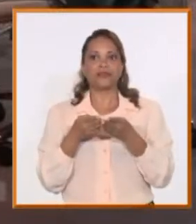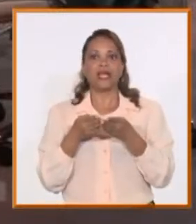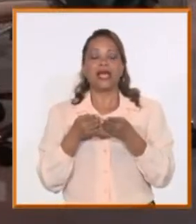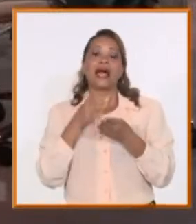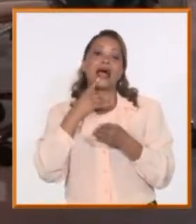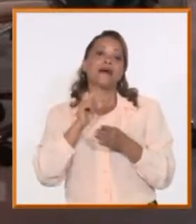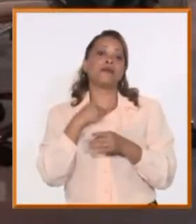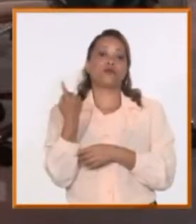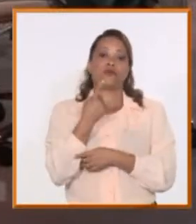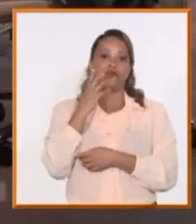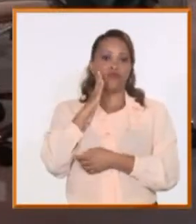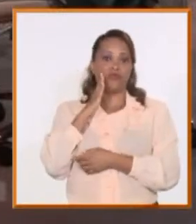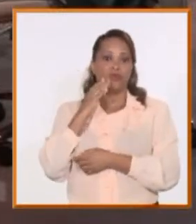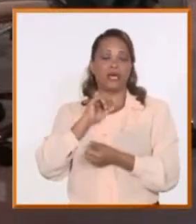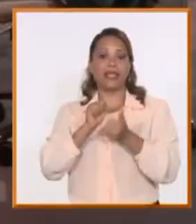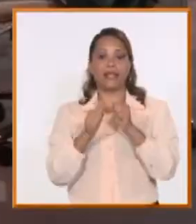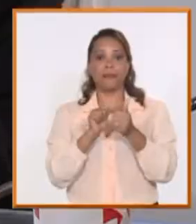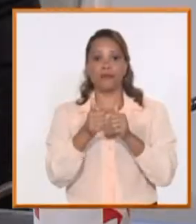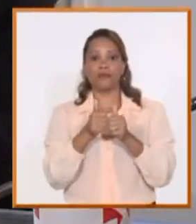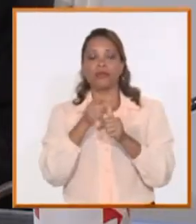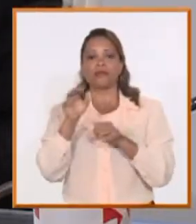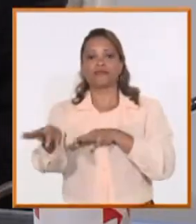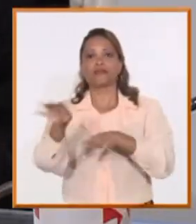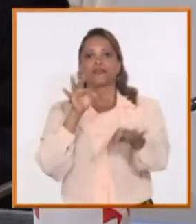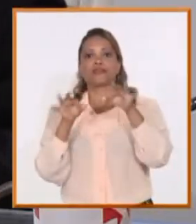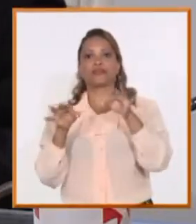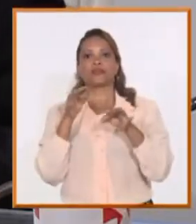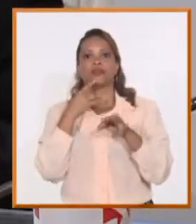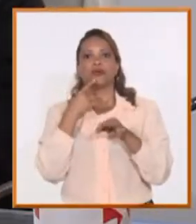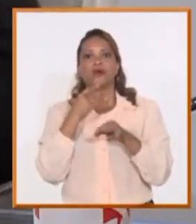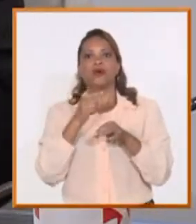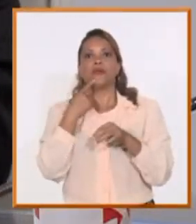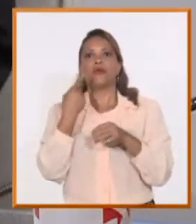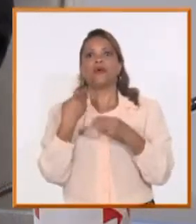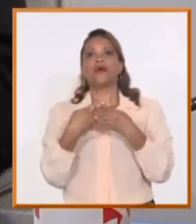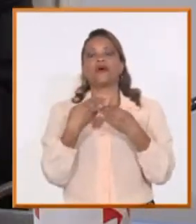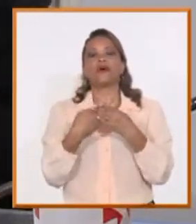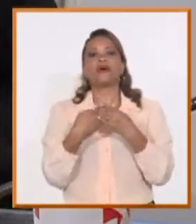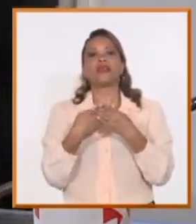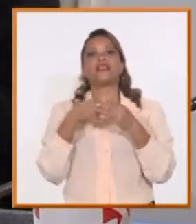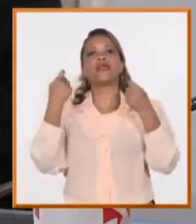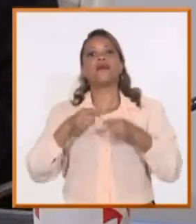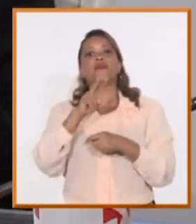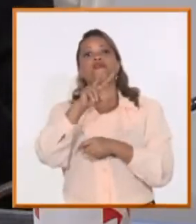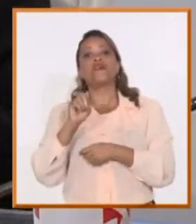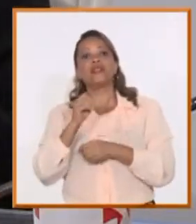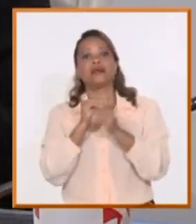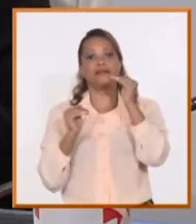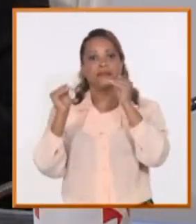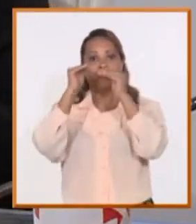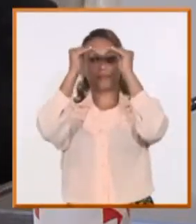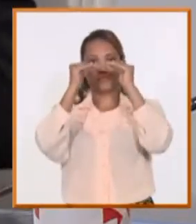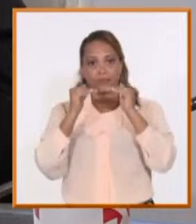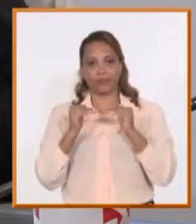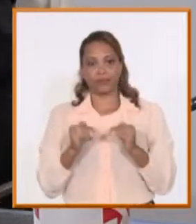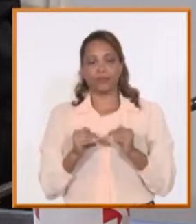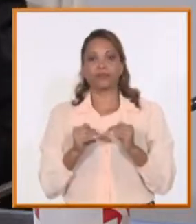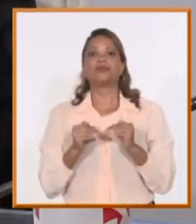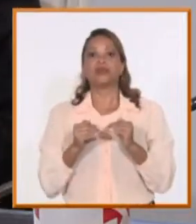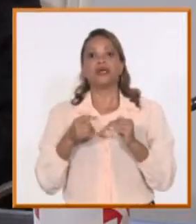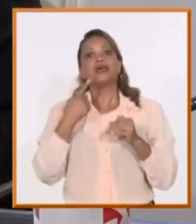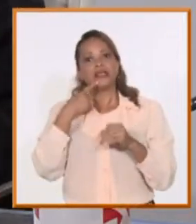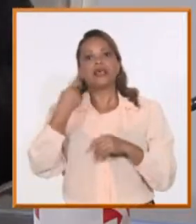judo es un deporte que clasifica por ranking olímpico. Hay que estar entre los 20 primeros de ranking. Hay que ir a las competencias principales. Hay que